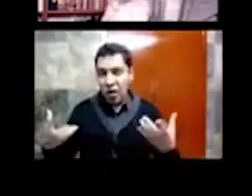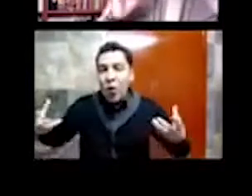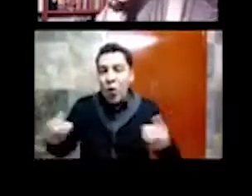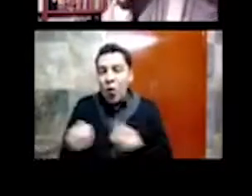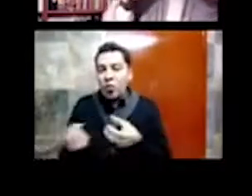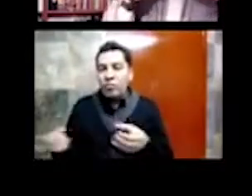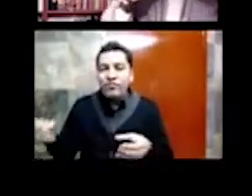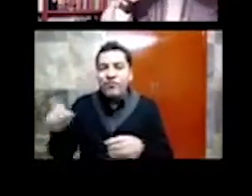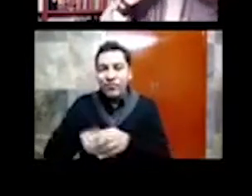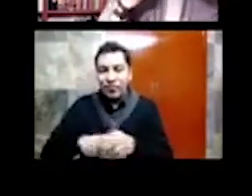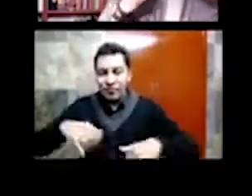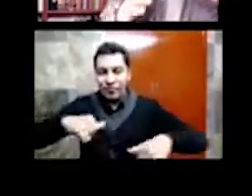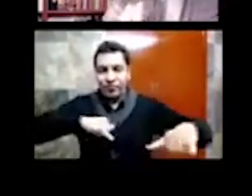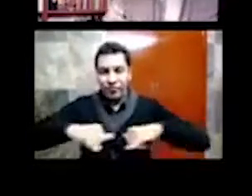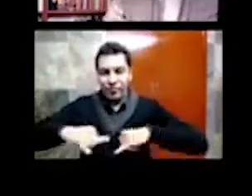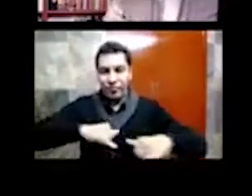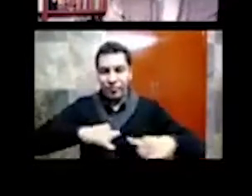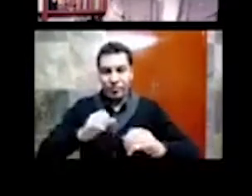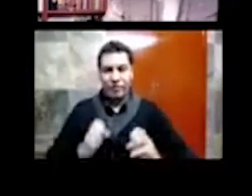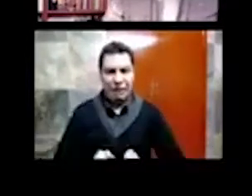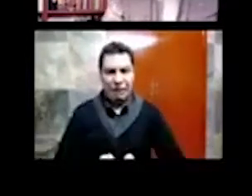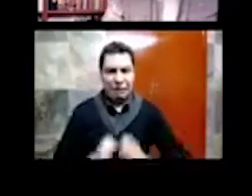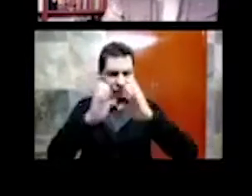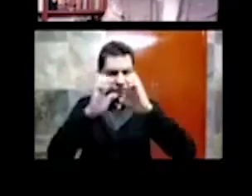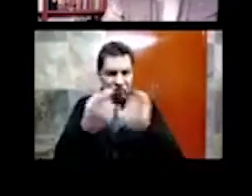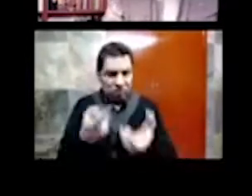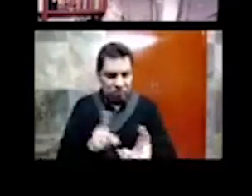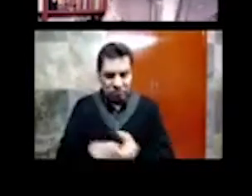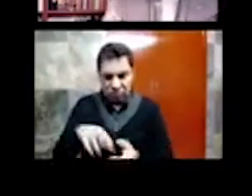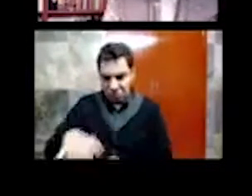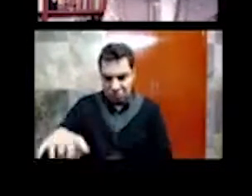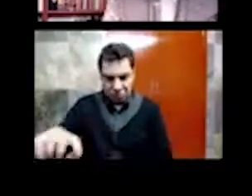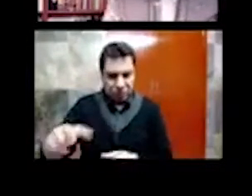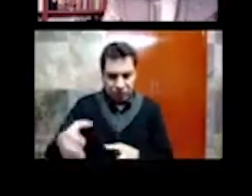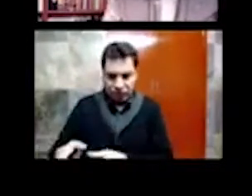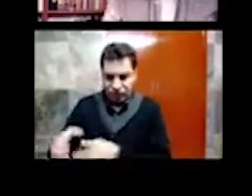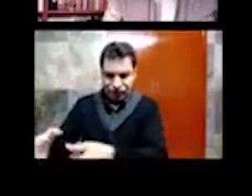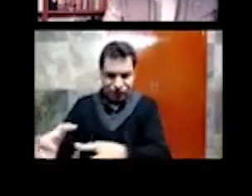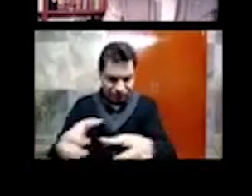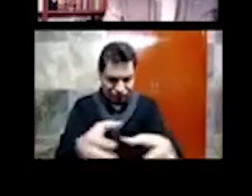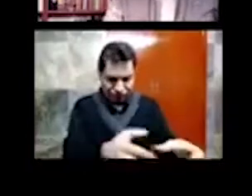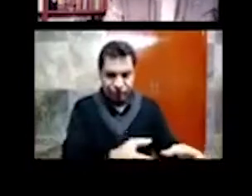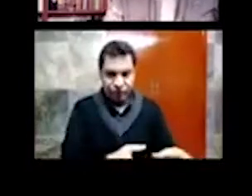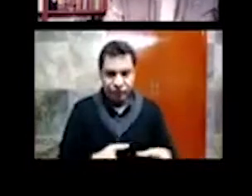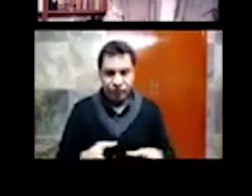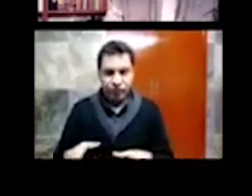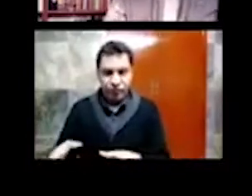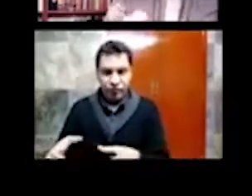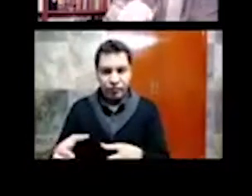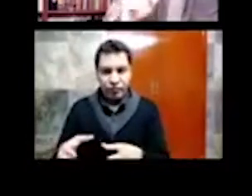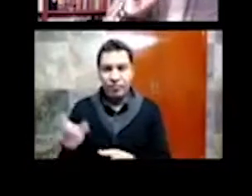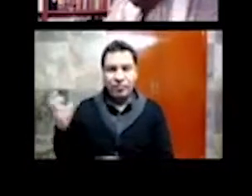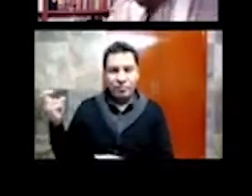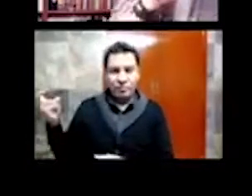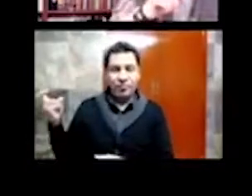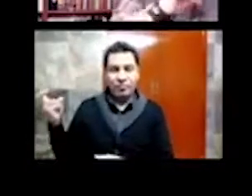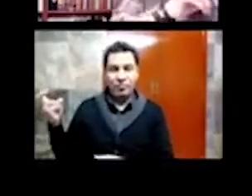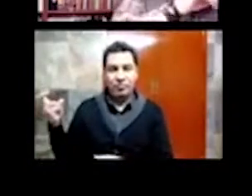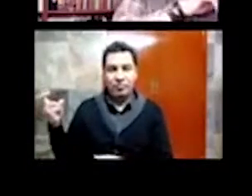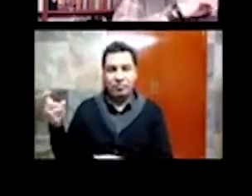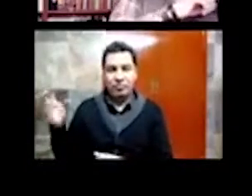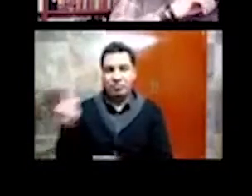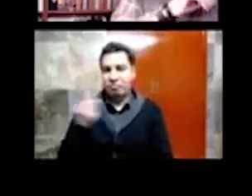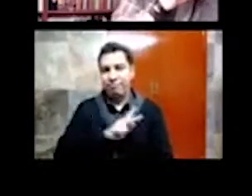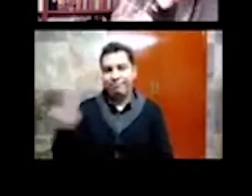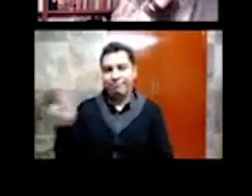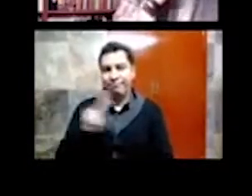tiene una gran cantidad de edificios al interior. No coincide con el de don Ignacio Marquina, pero a partir de este